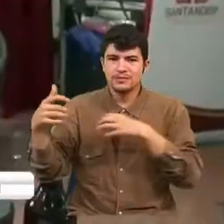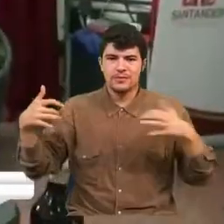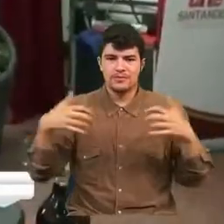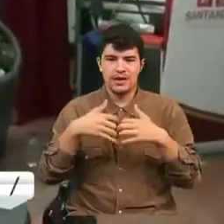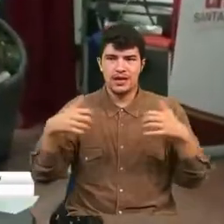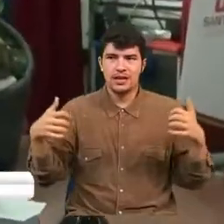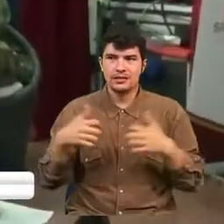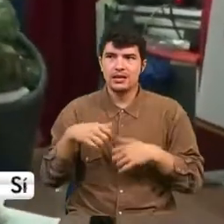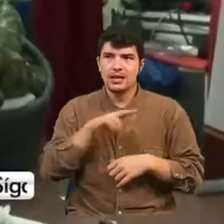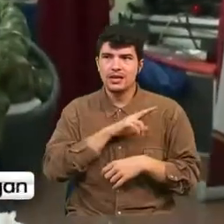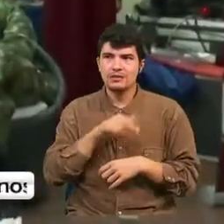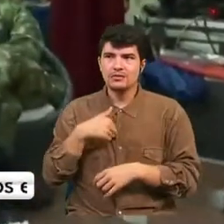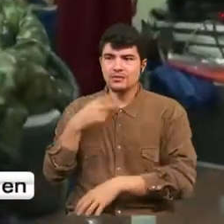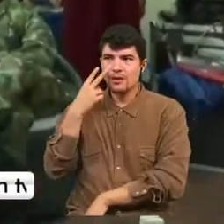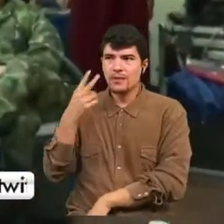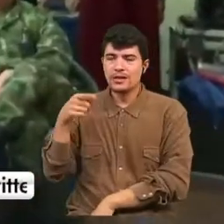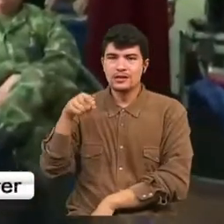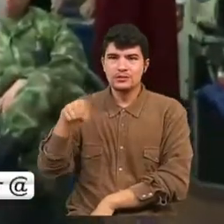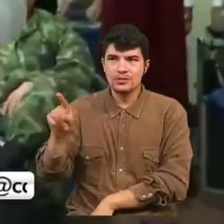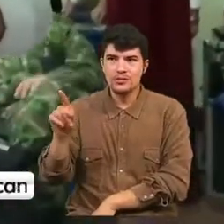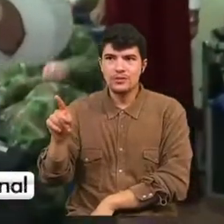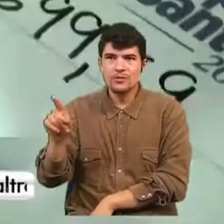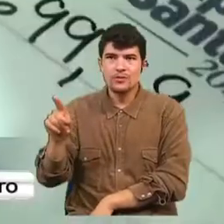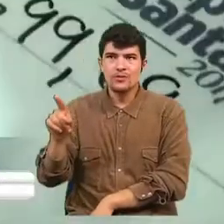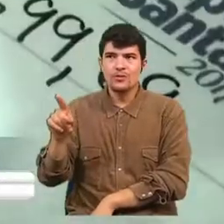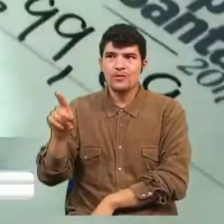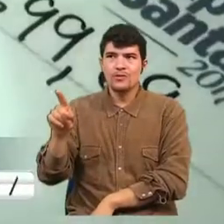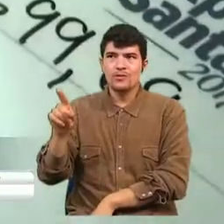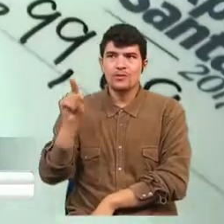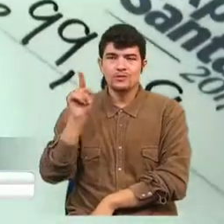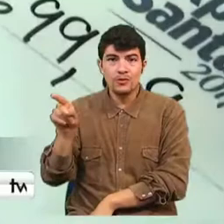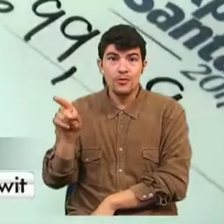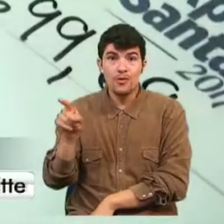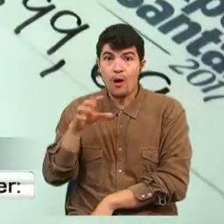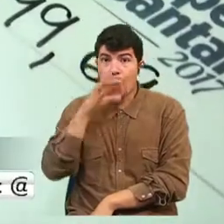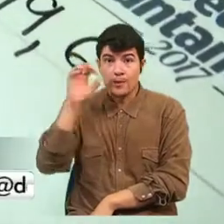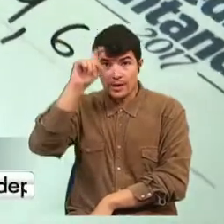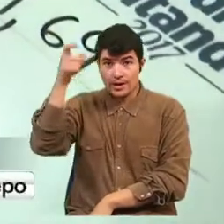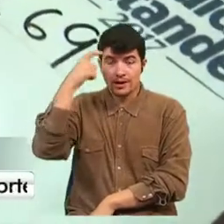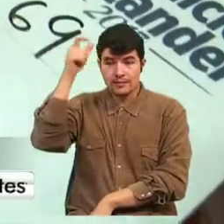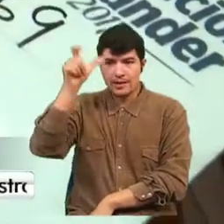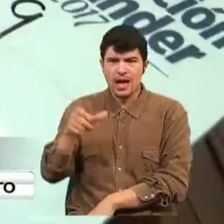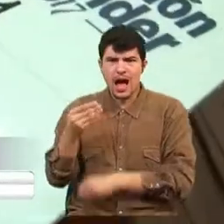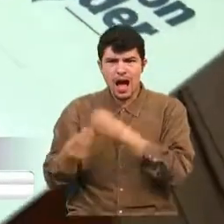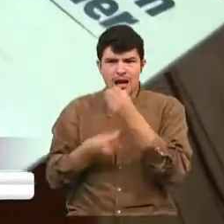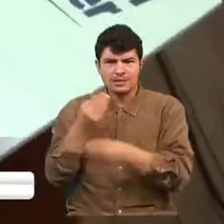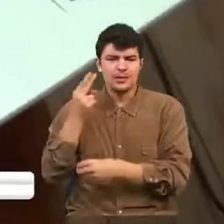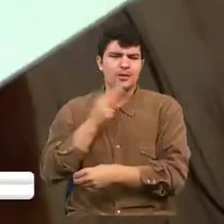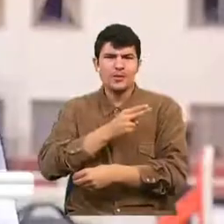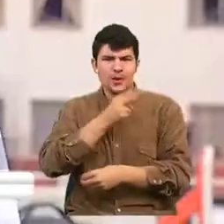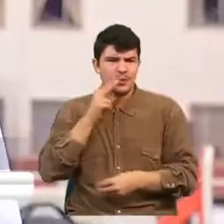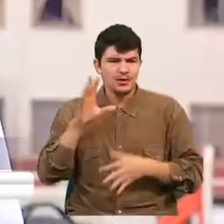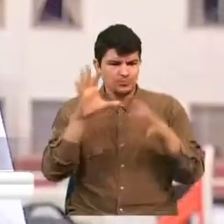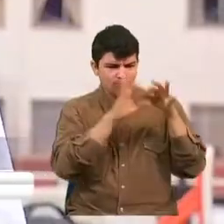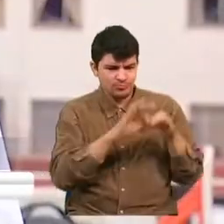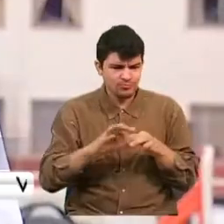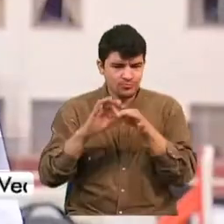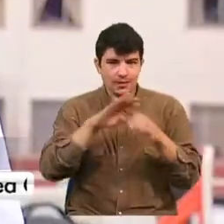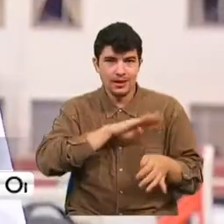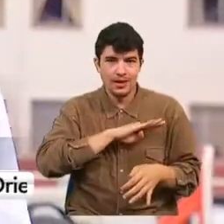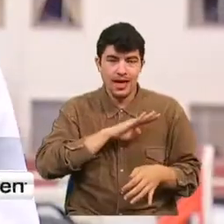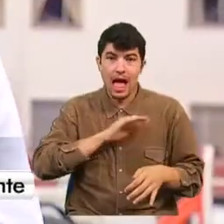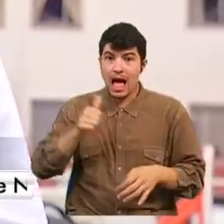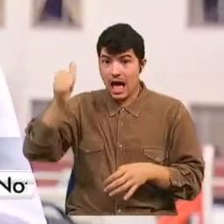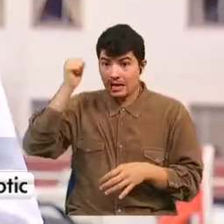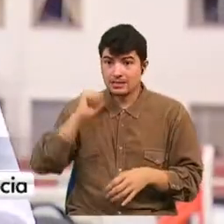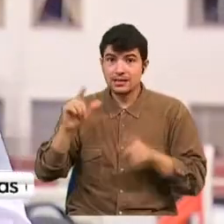viendo cómo en Tarima con todos los alcaldes hace los compromisos grandes, prioritarios que tiene cada uno de nuestros municipios. Ayer